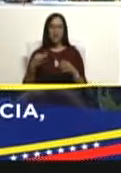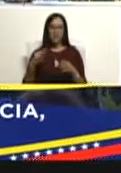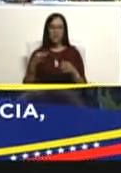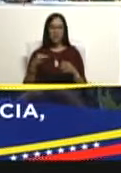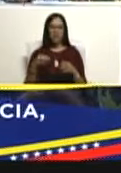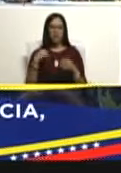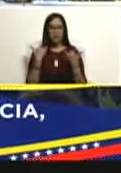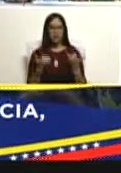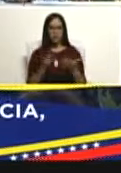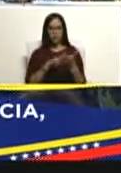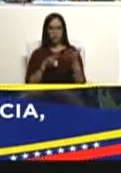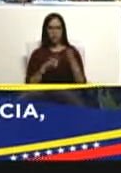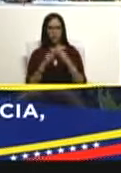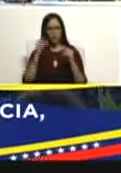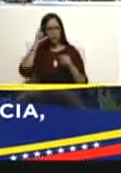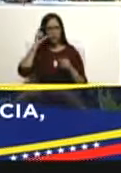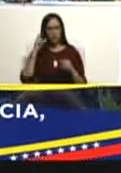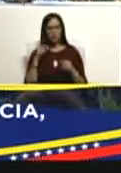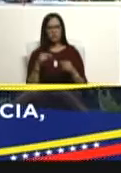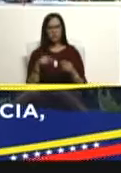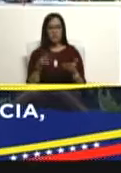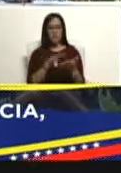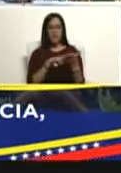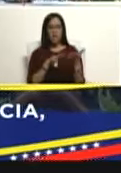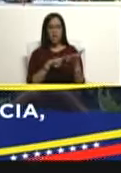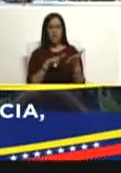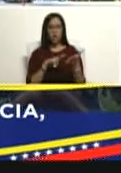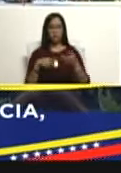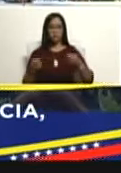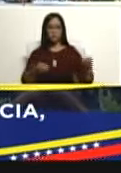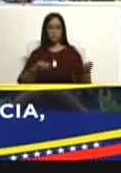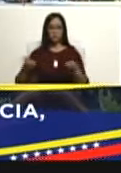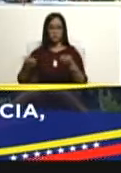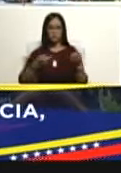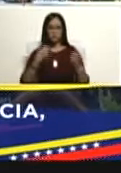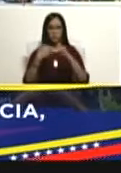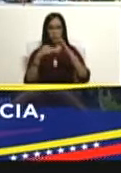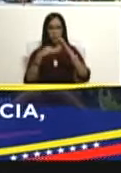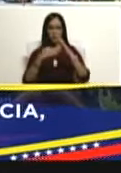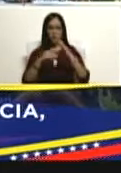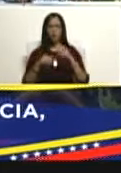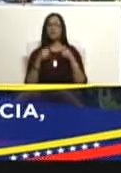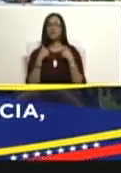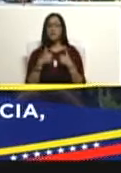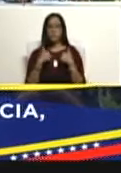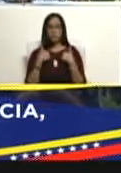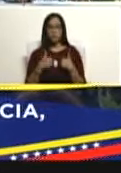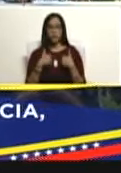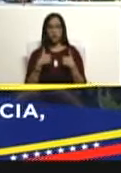días. Leo El Correo del Orinoco. Es muy bueno.